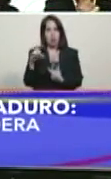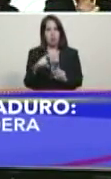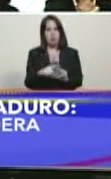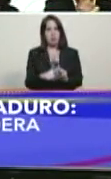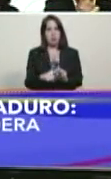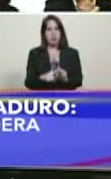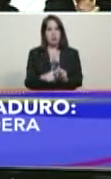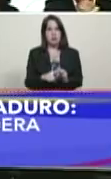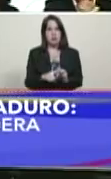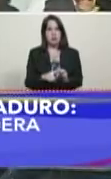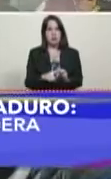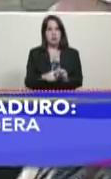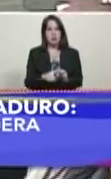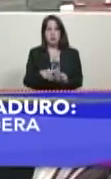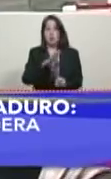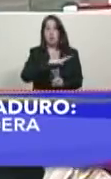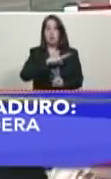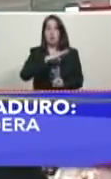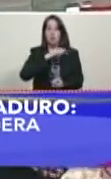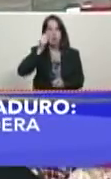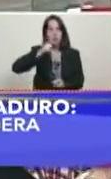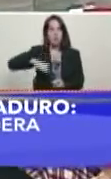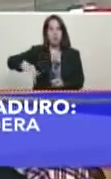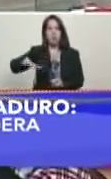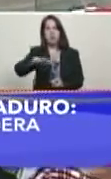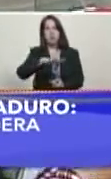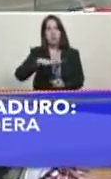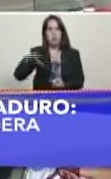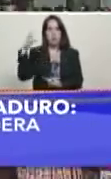a que sea el propio pueblo de colombia